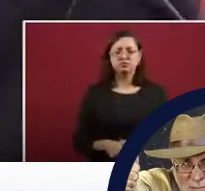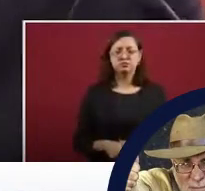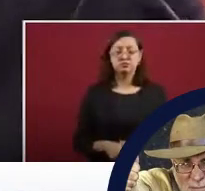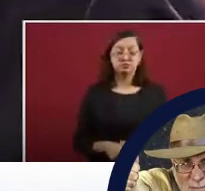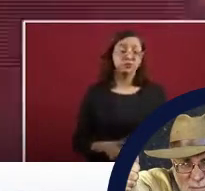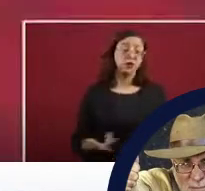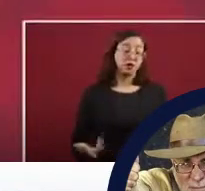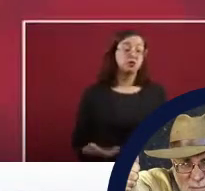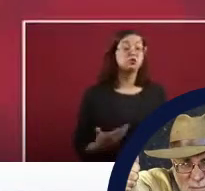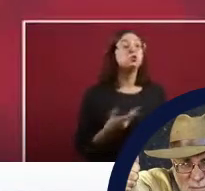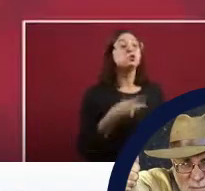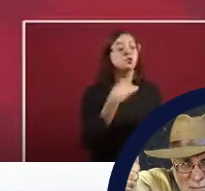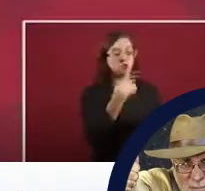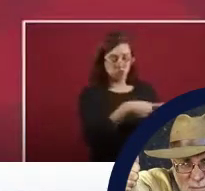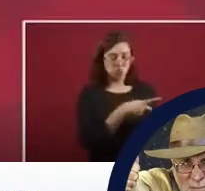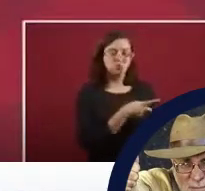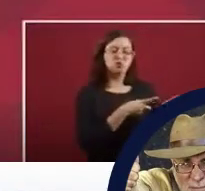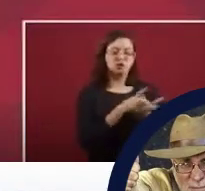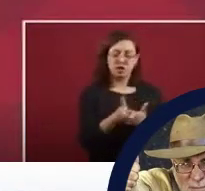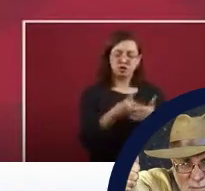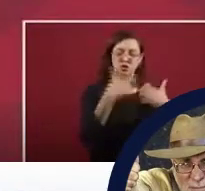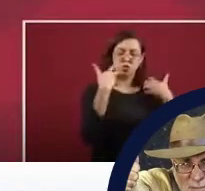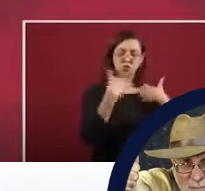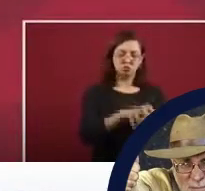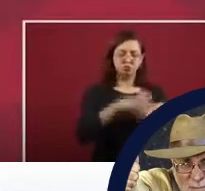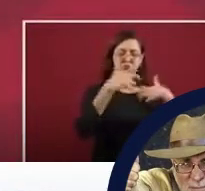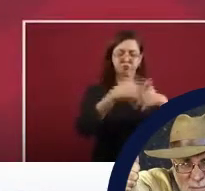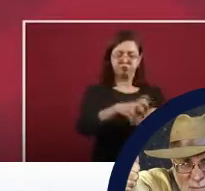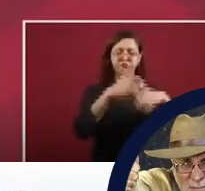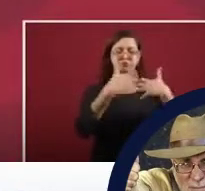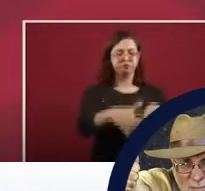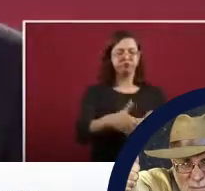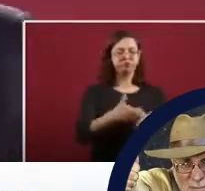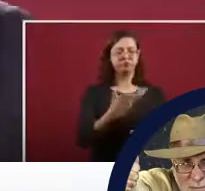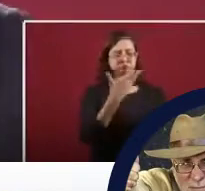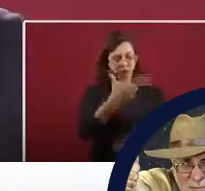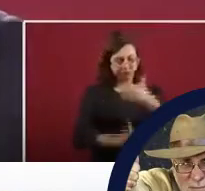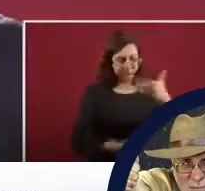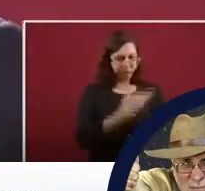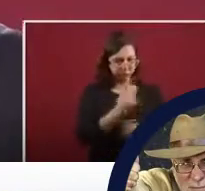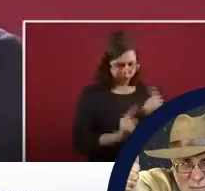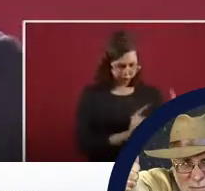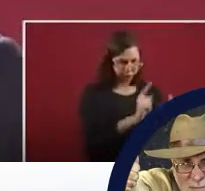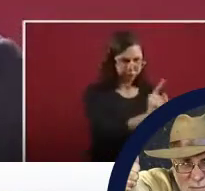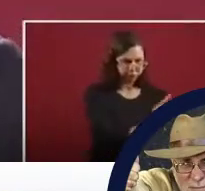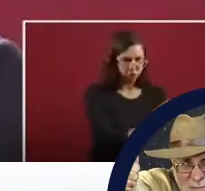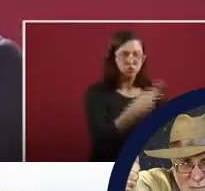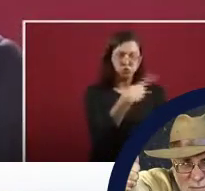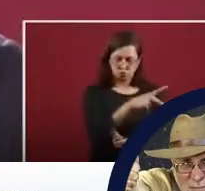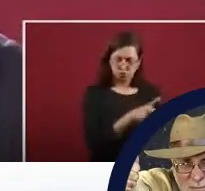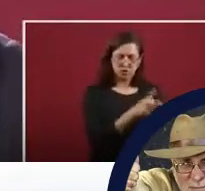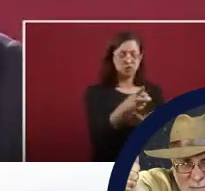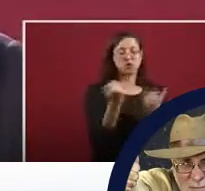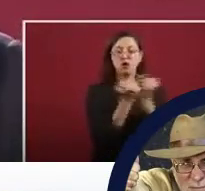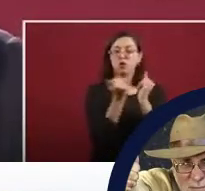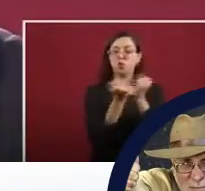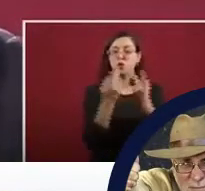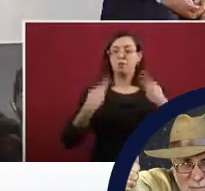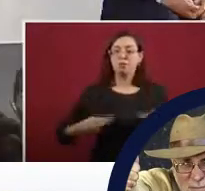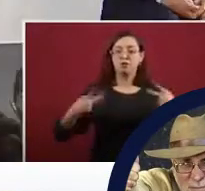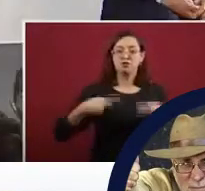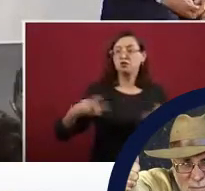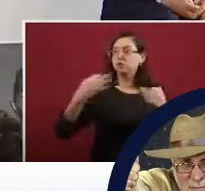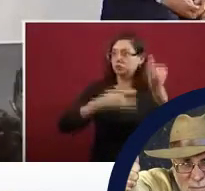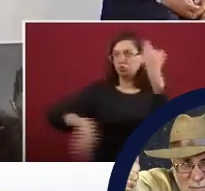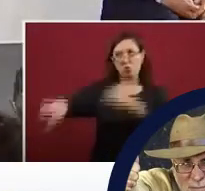la pacificación, destejido de dos instituciones que se crearon, dos instituciones extraordinarias para atender lo extraordinario, la